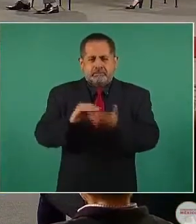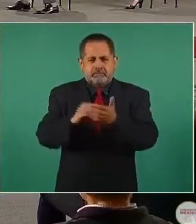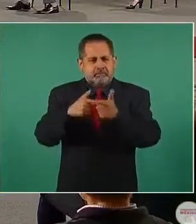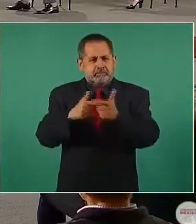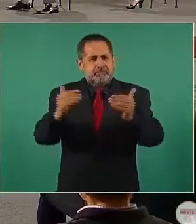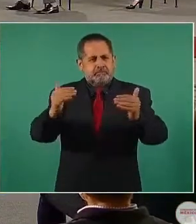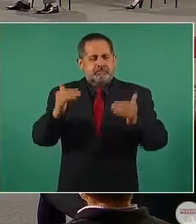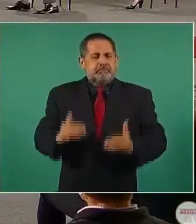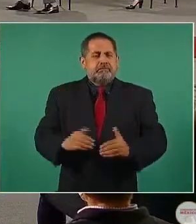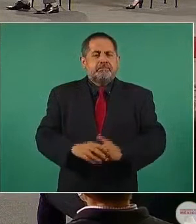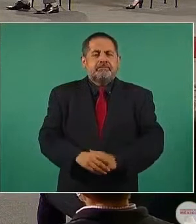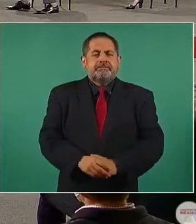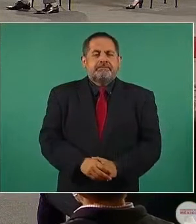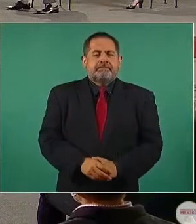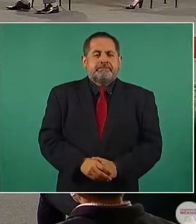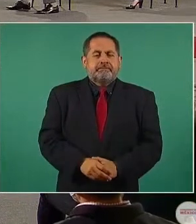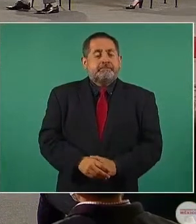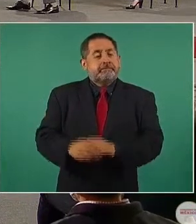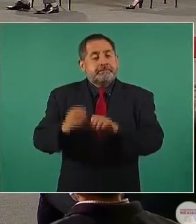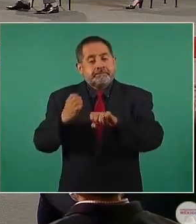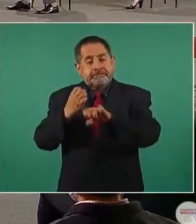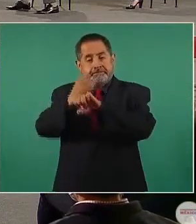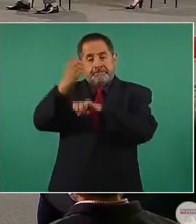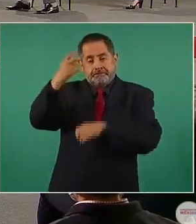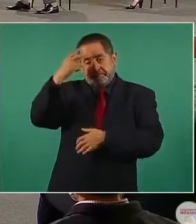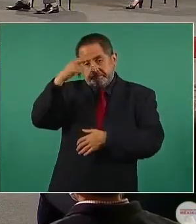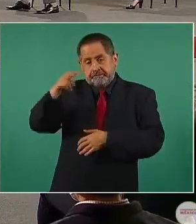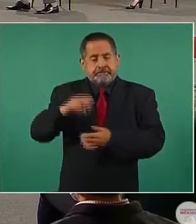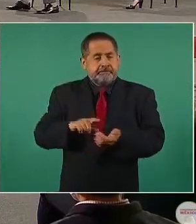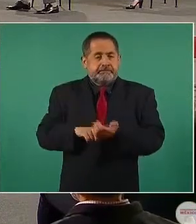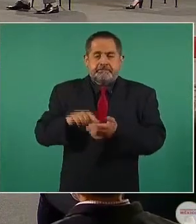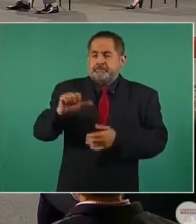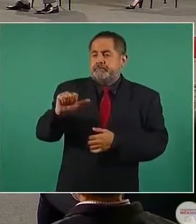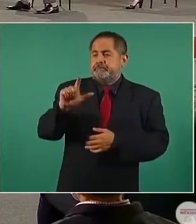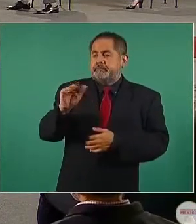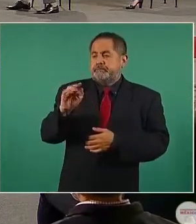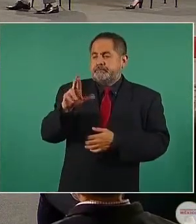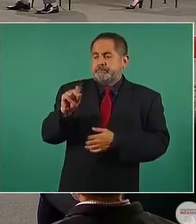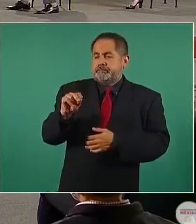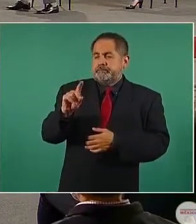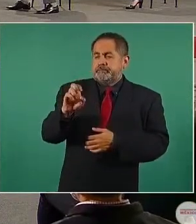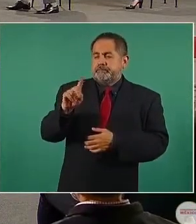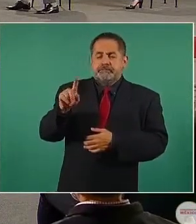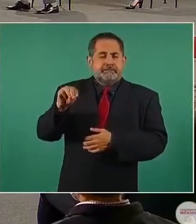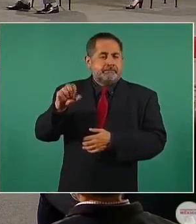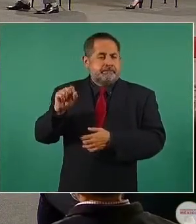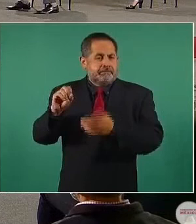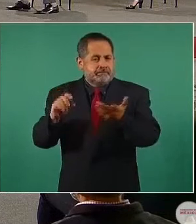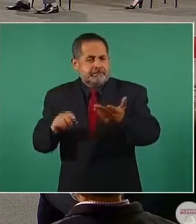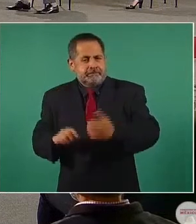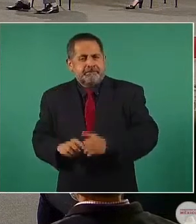Continuamos. El Estado de México, Alfredo del Mazo.